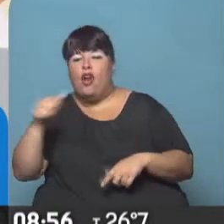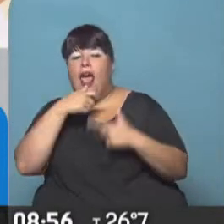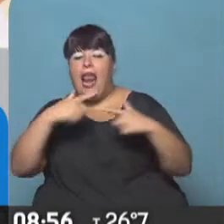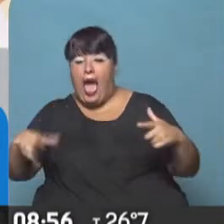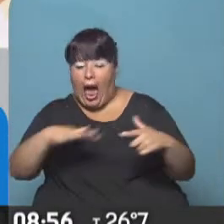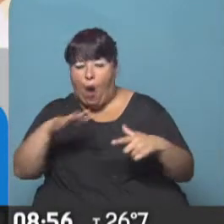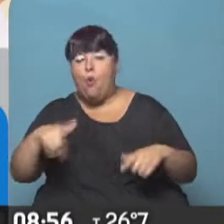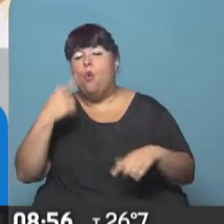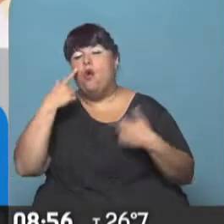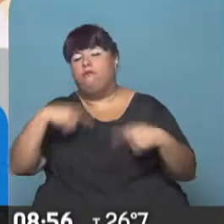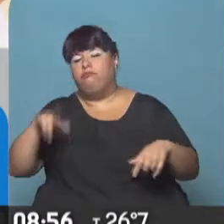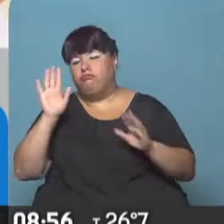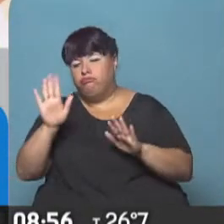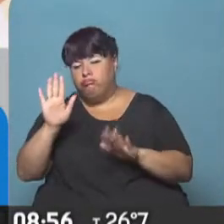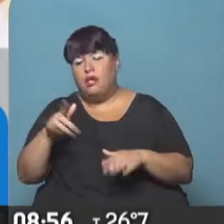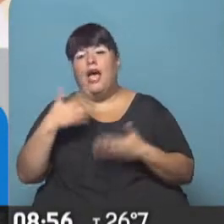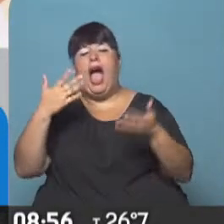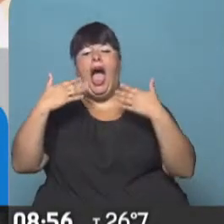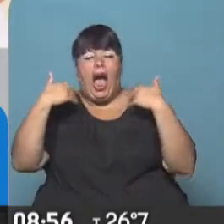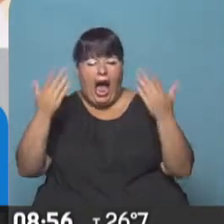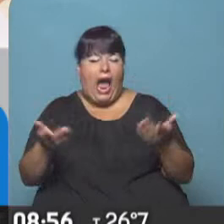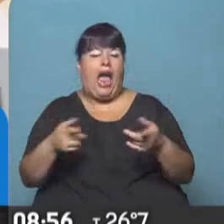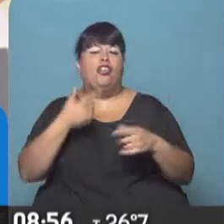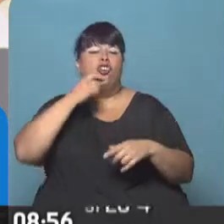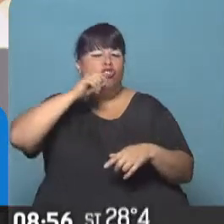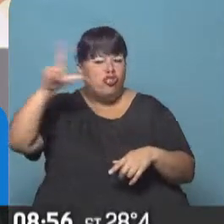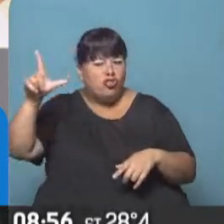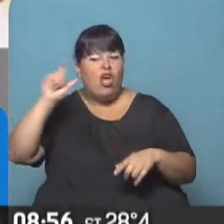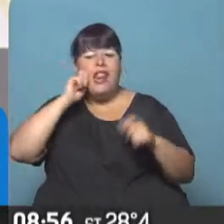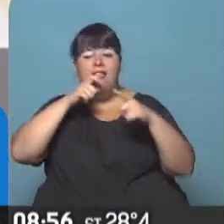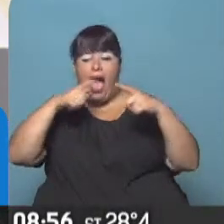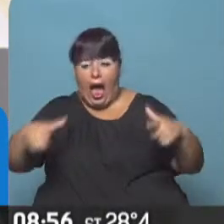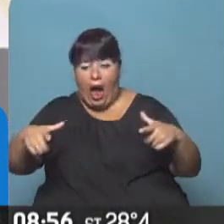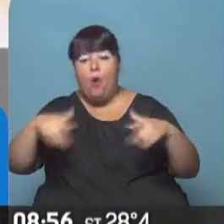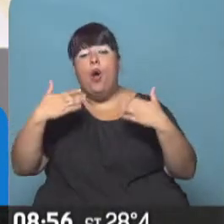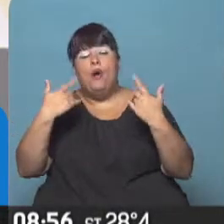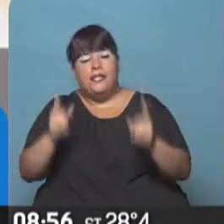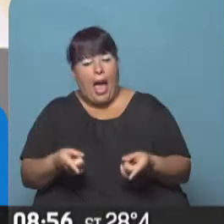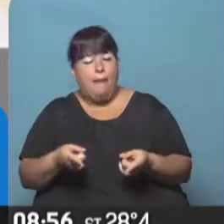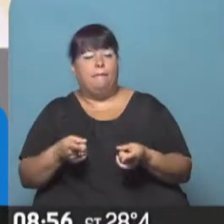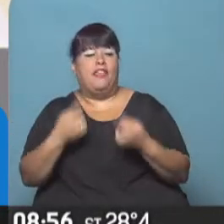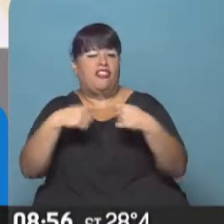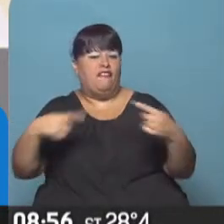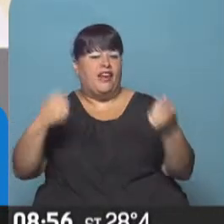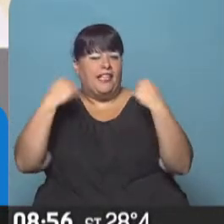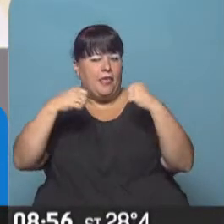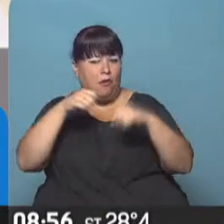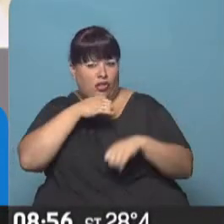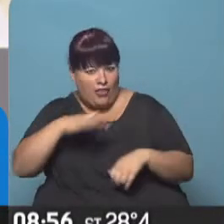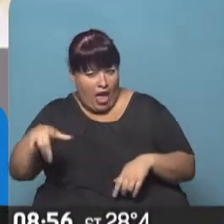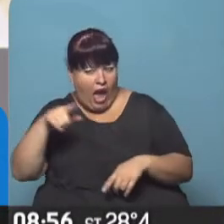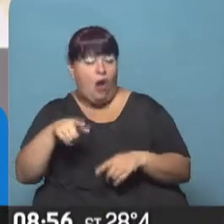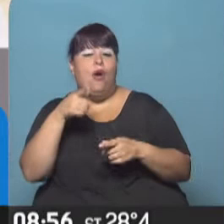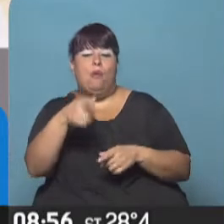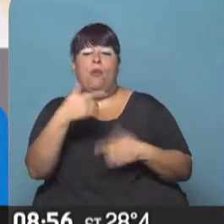disfrutar muchísimos días al aire libre mucho sol una gran laguna donde se pueden también disfrutar de los distintos deportes acuáticos o